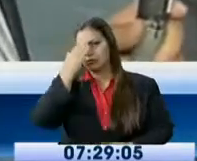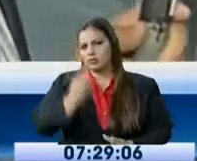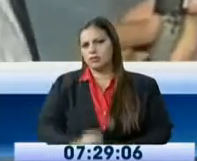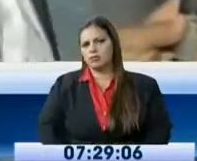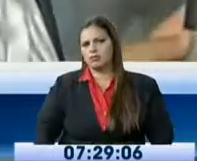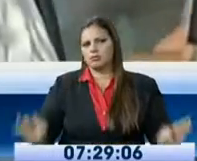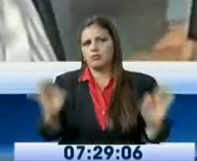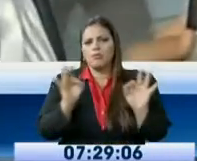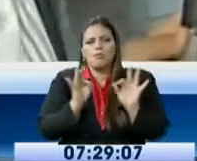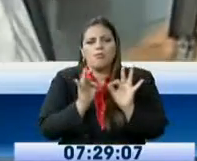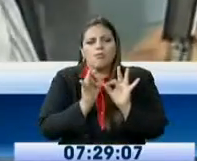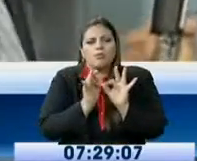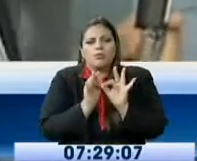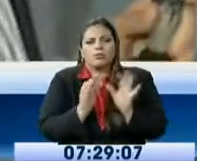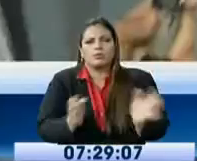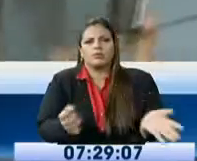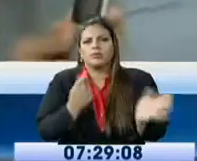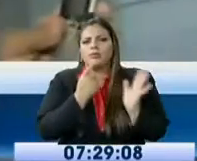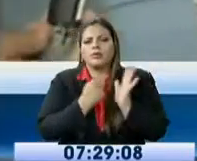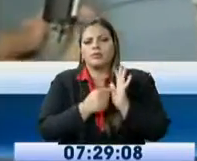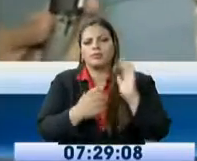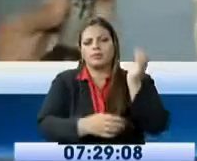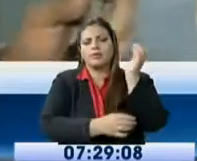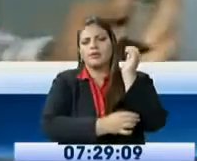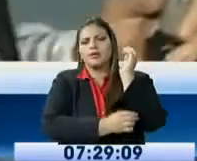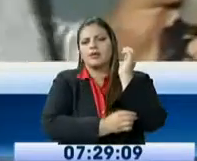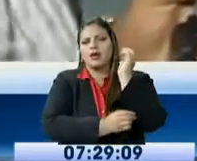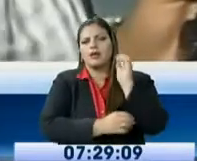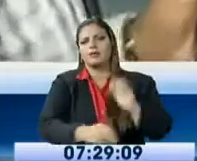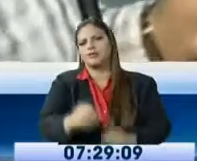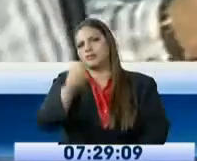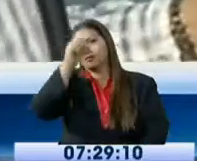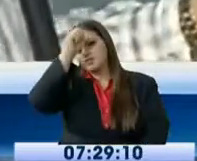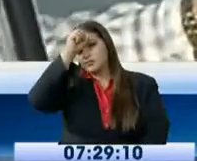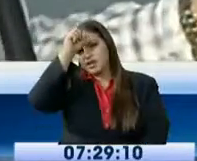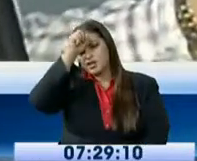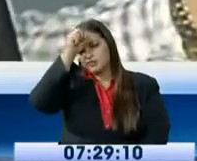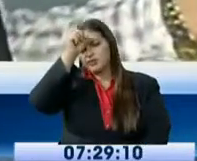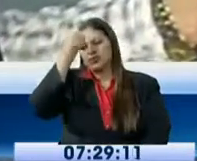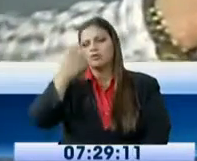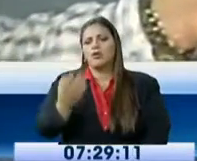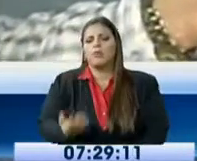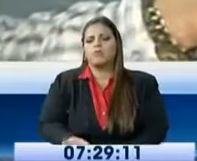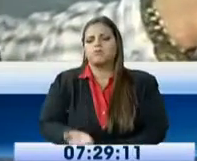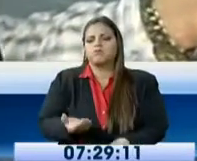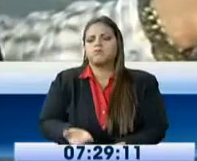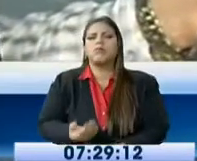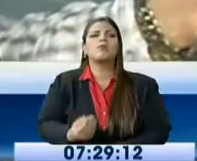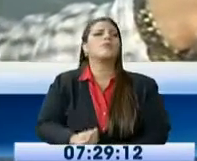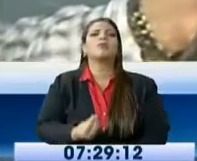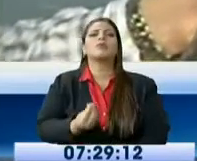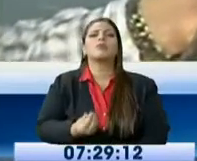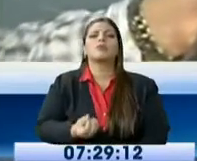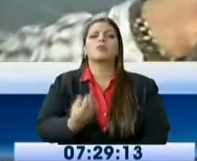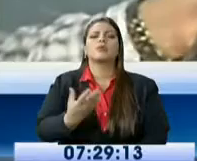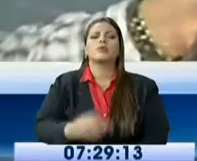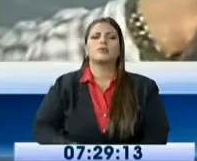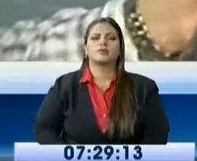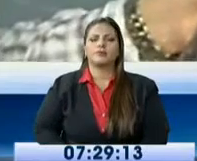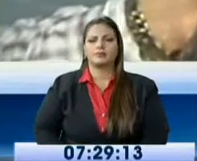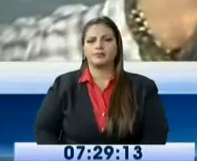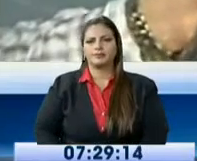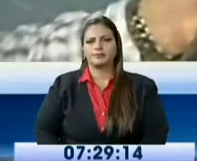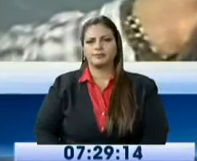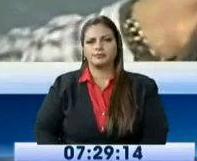de año, ¿cuánto está la libra de la carne de cerdo molido? Que mucho pregunta la gente. Bueno, depende mucho también la carne